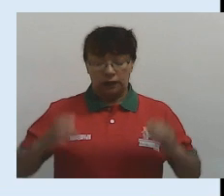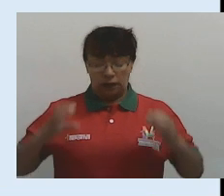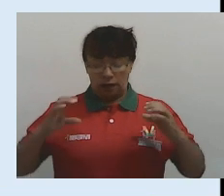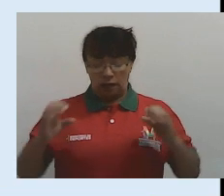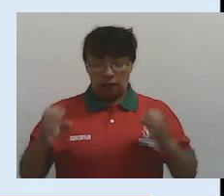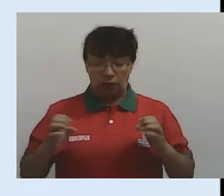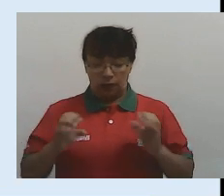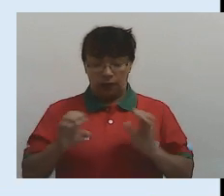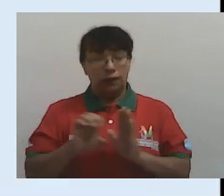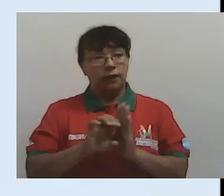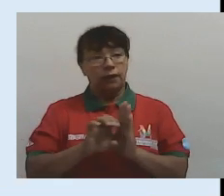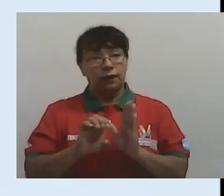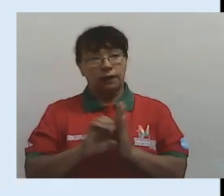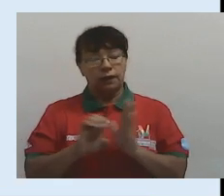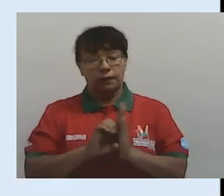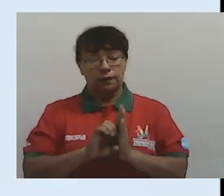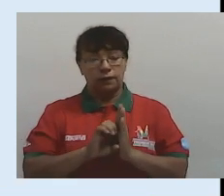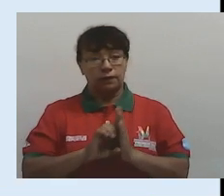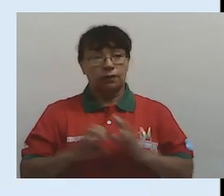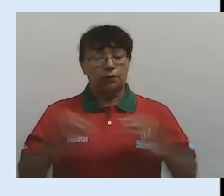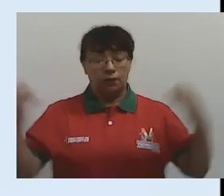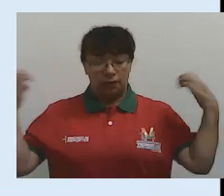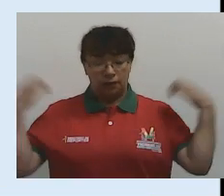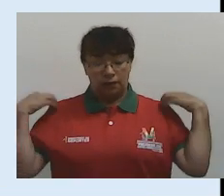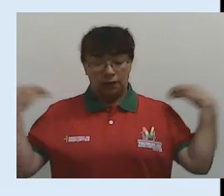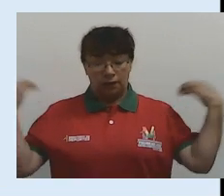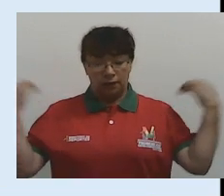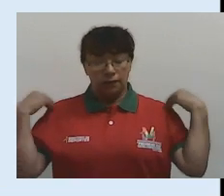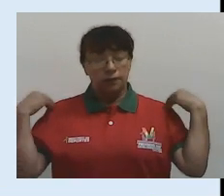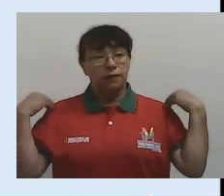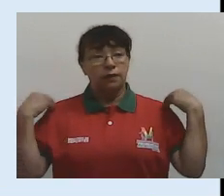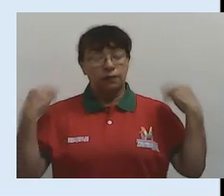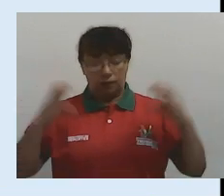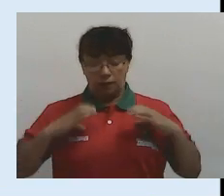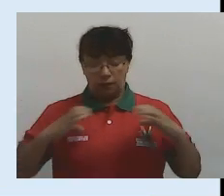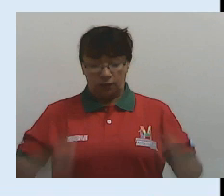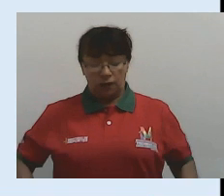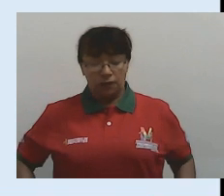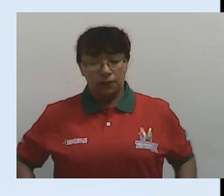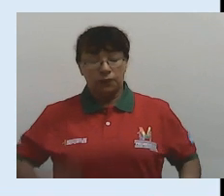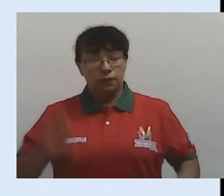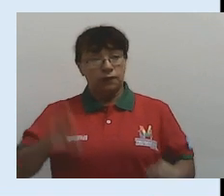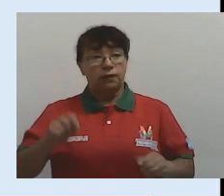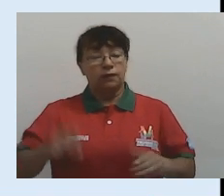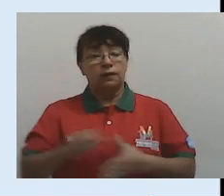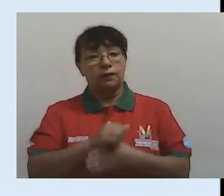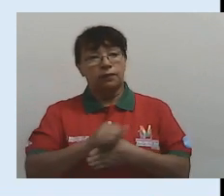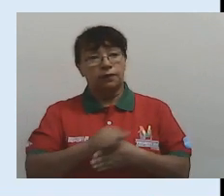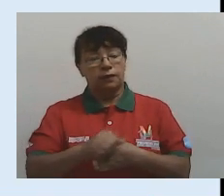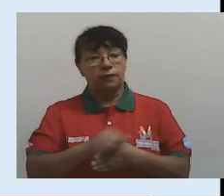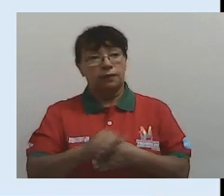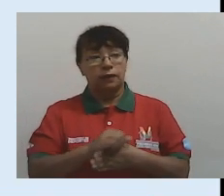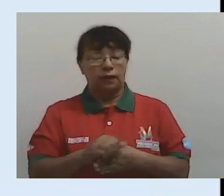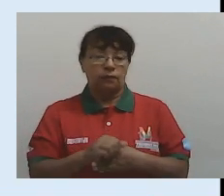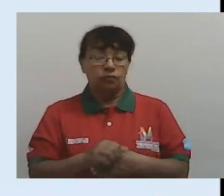niño necesita práctica para aprender. No puedo suponer que ya sabe. No puedo